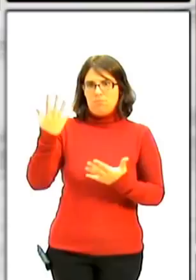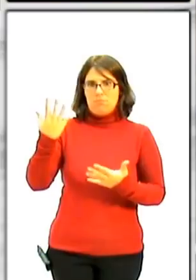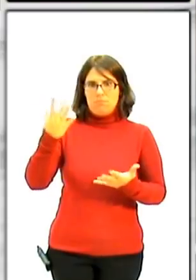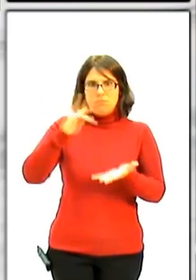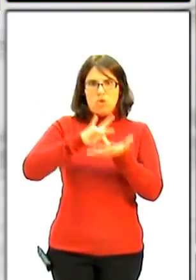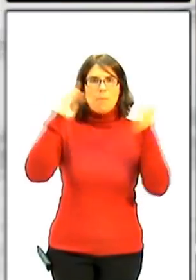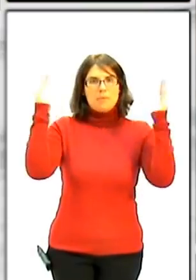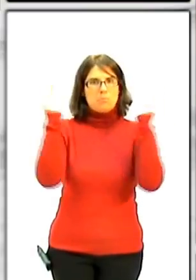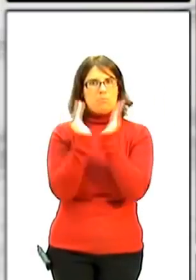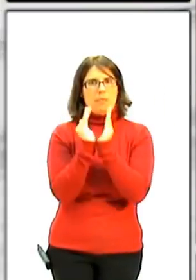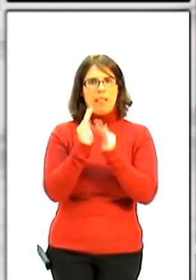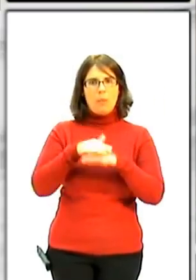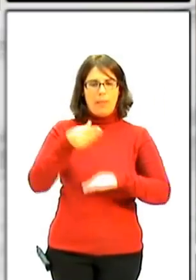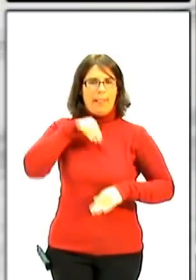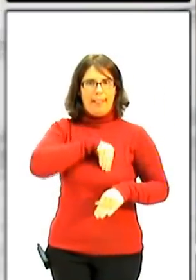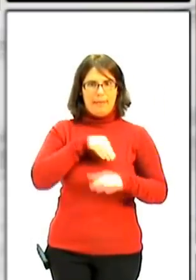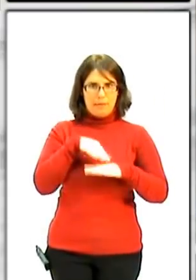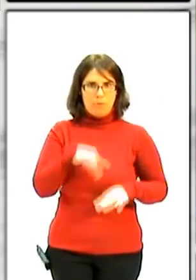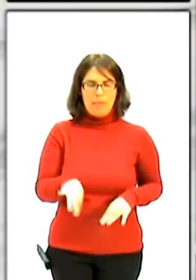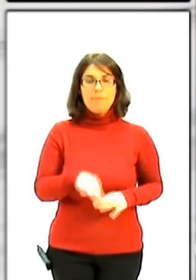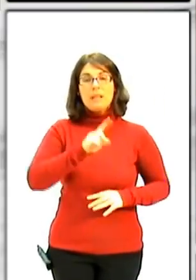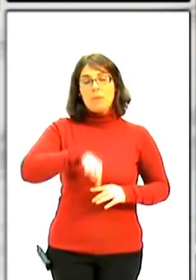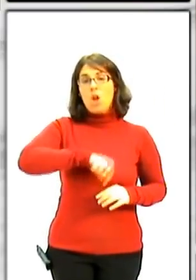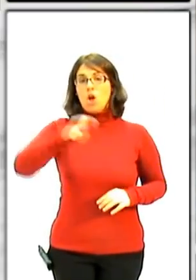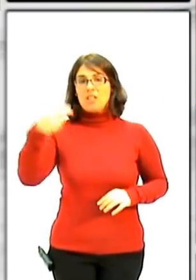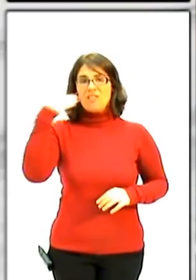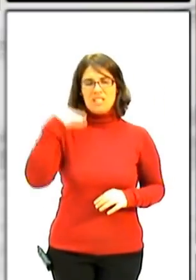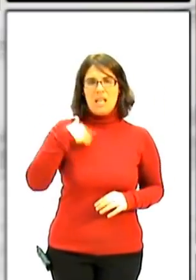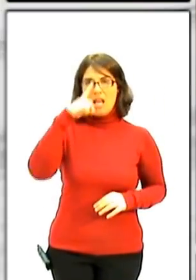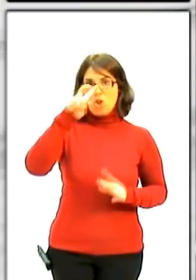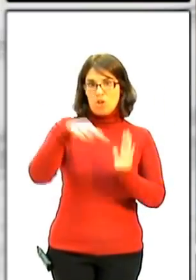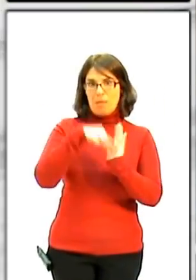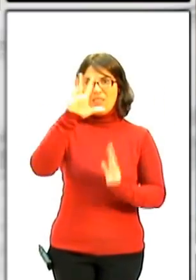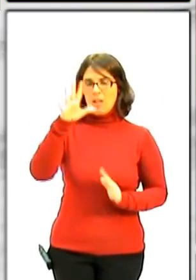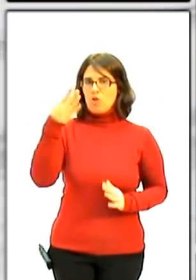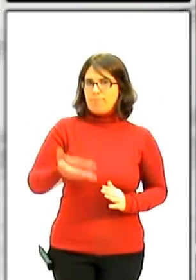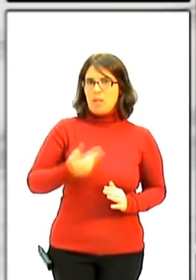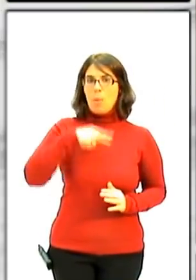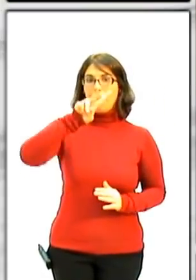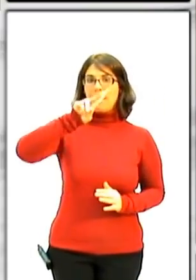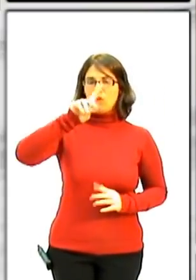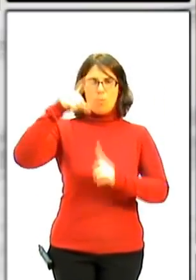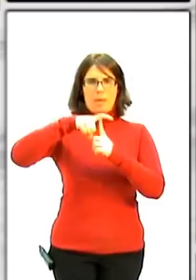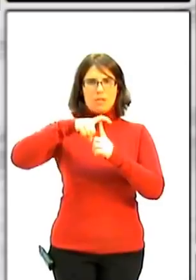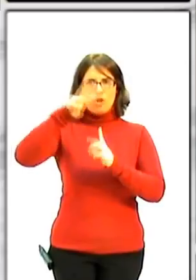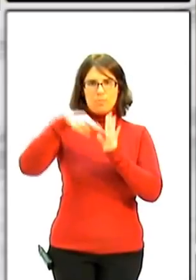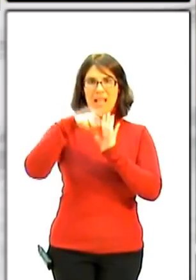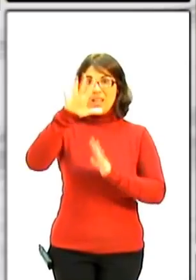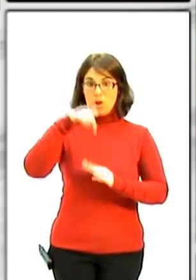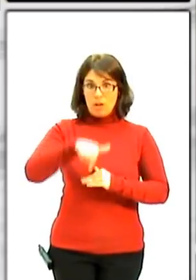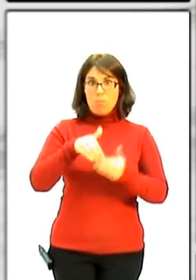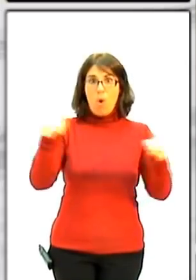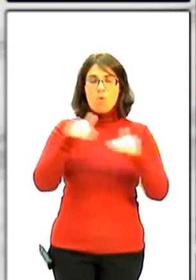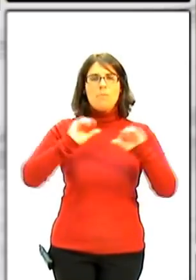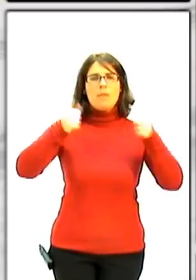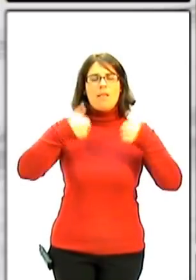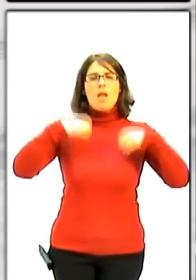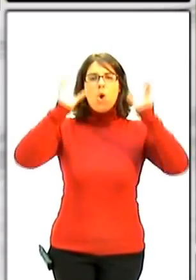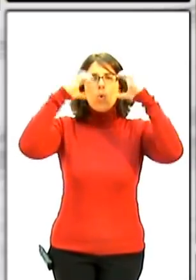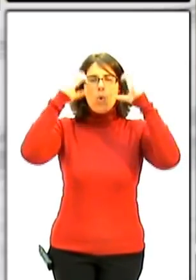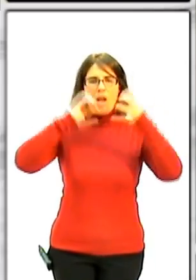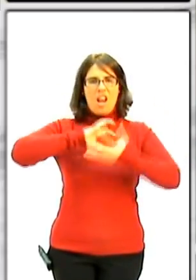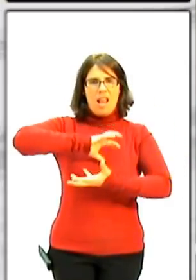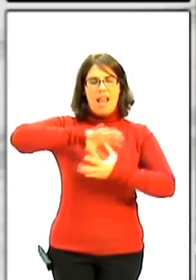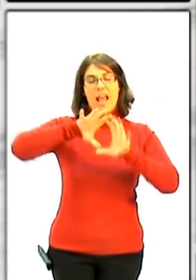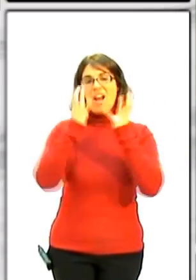más reducidos, hay otra fecha también en el año 2005 clave, que es el 21 de mayo del 2005, año en el que aparece Google Earth. Y Google